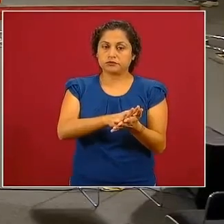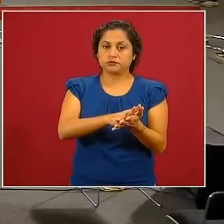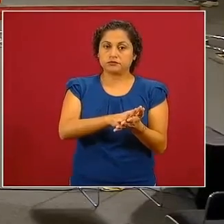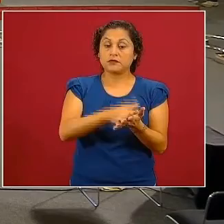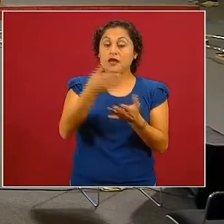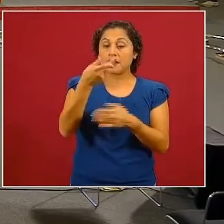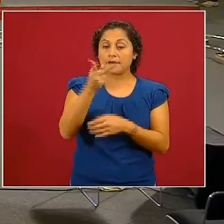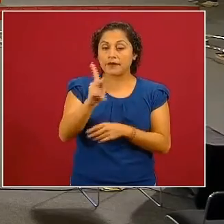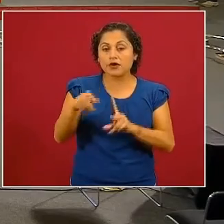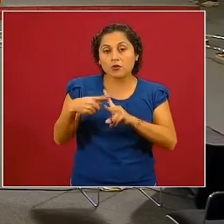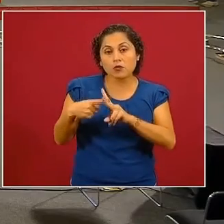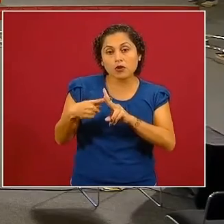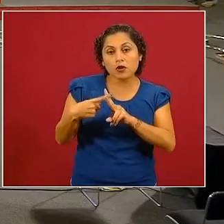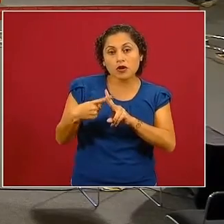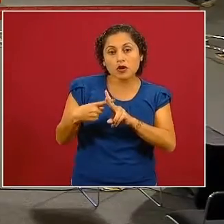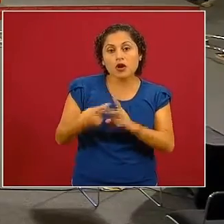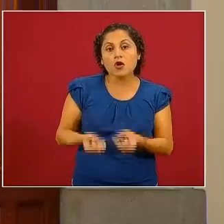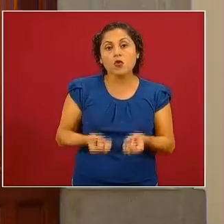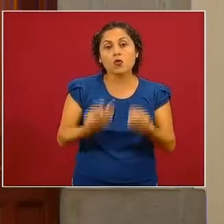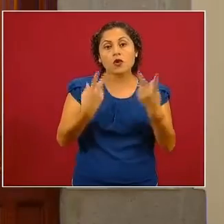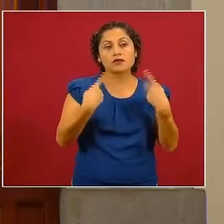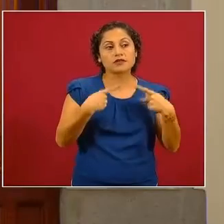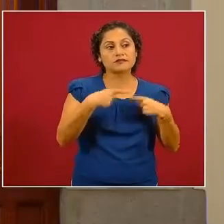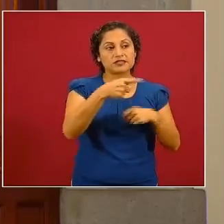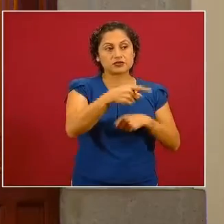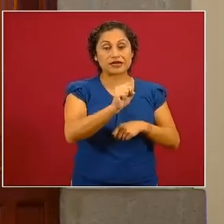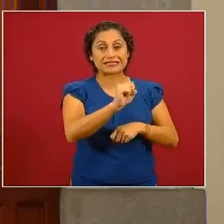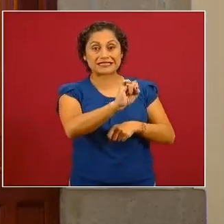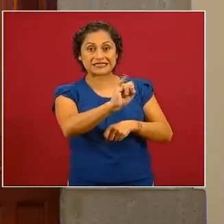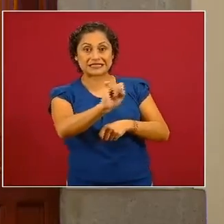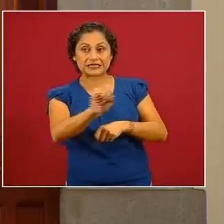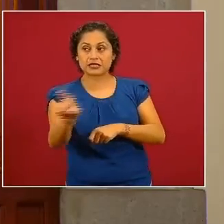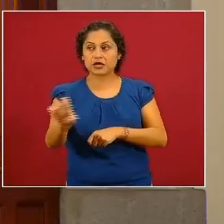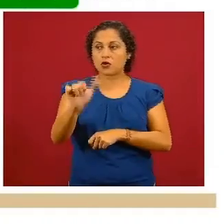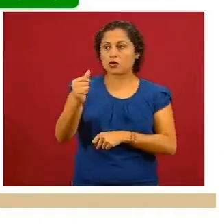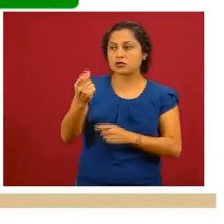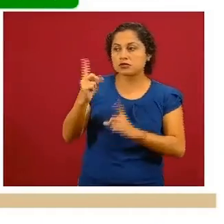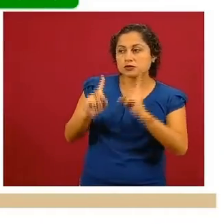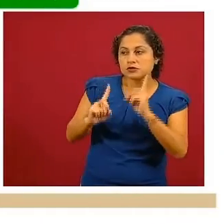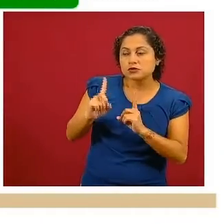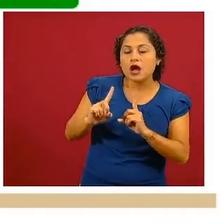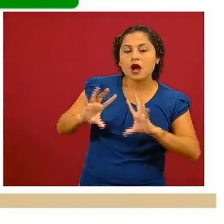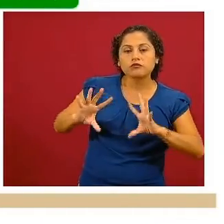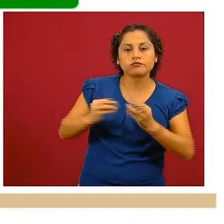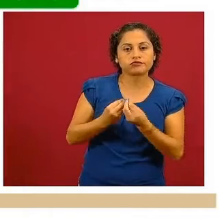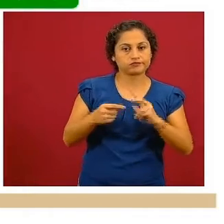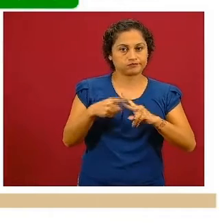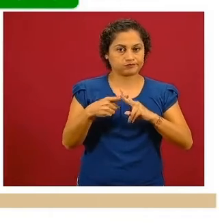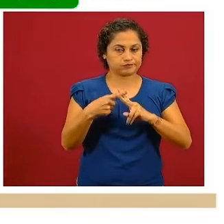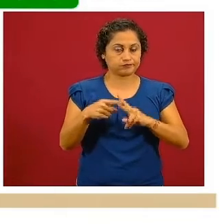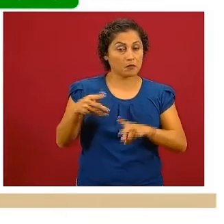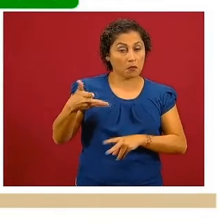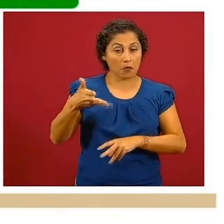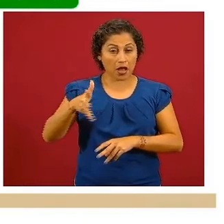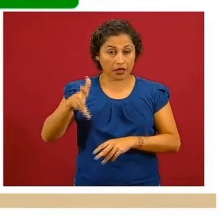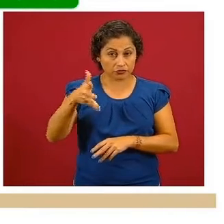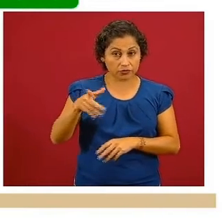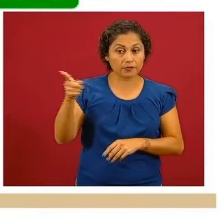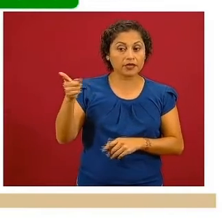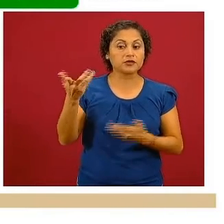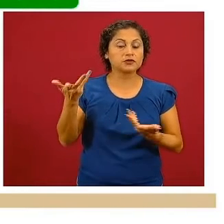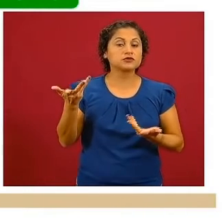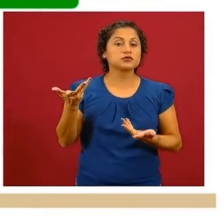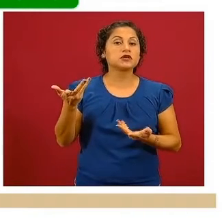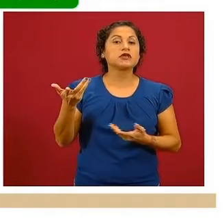multiplicado por el porcentaje de positividad de cada una de las semanas. Por eso aquí los casos estimados se acercan ya prácticamente a